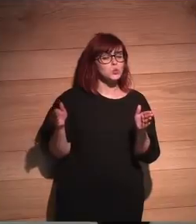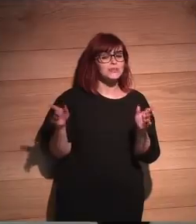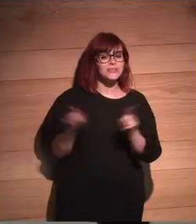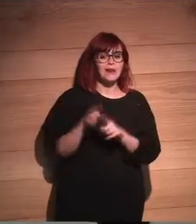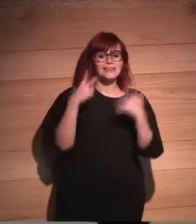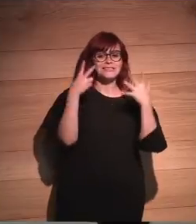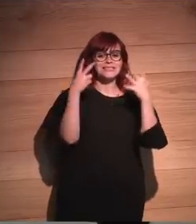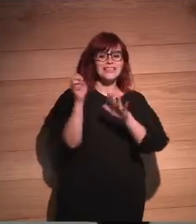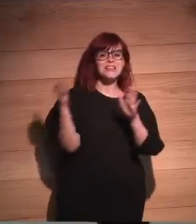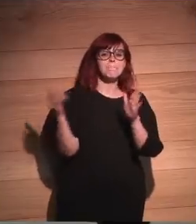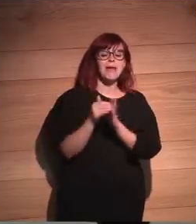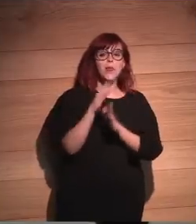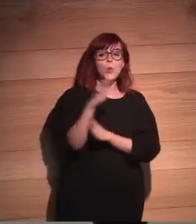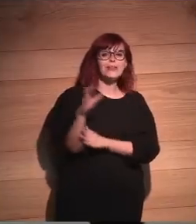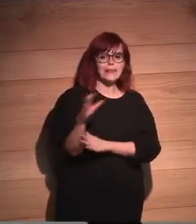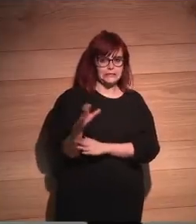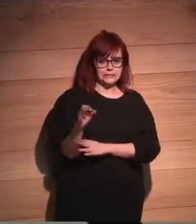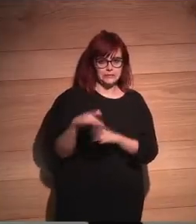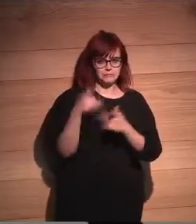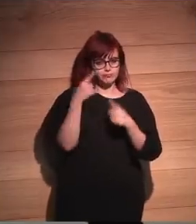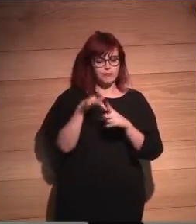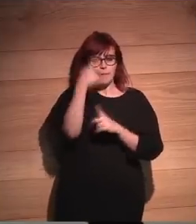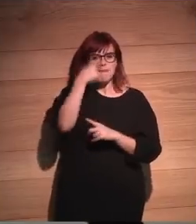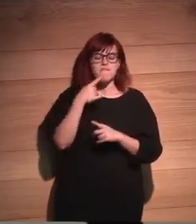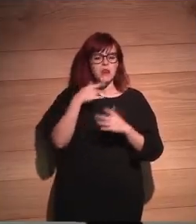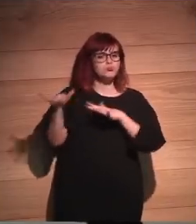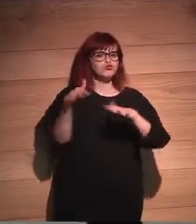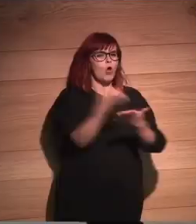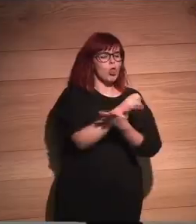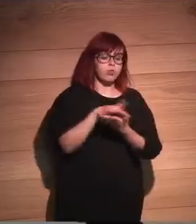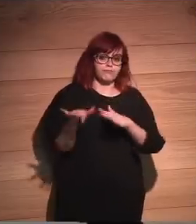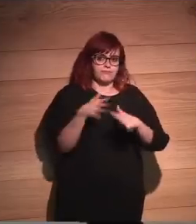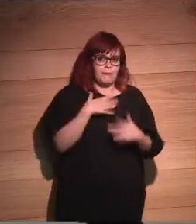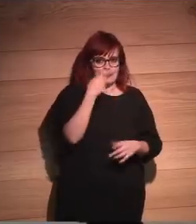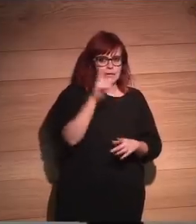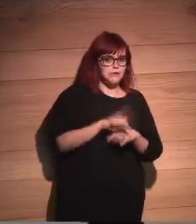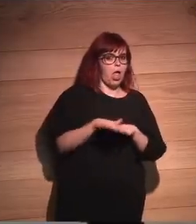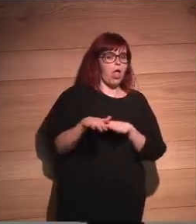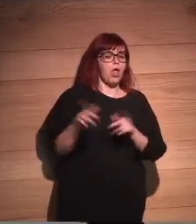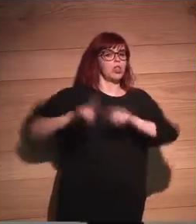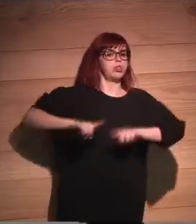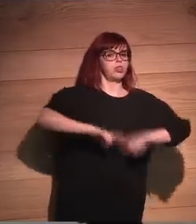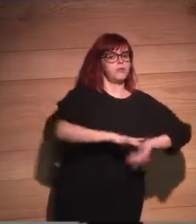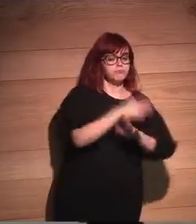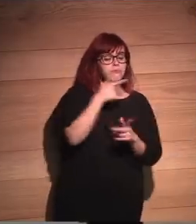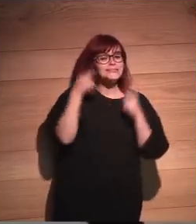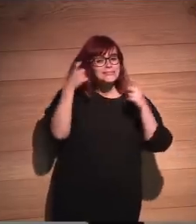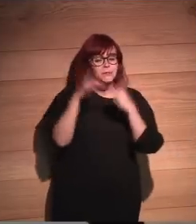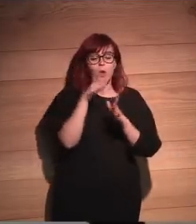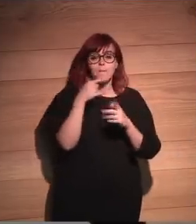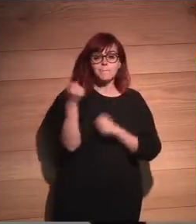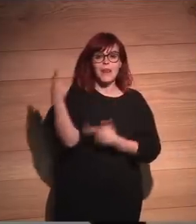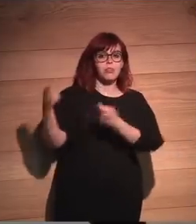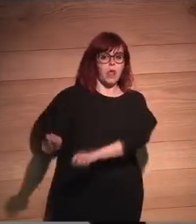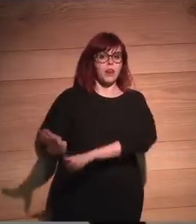de 70.000 cuentas corrientes, aunque no las muevan todas, porque no interesa moverlas todas, pero les cierras